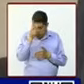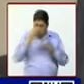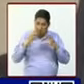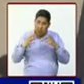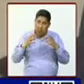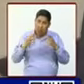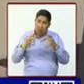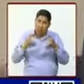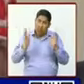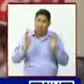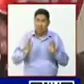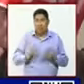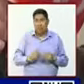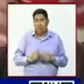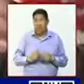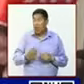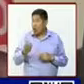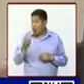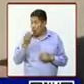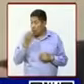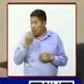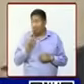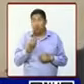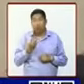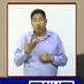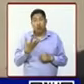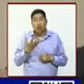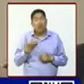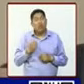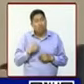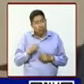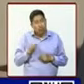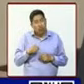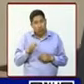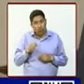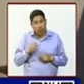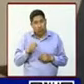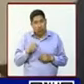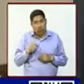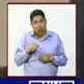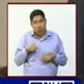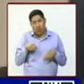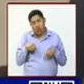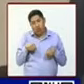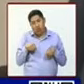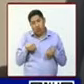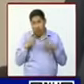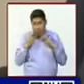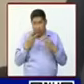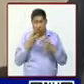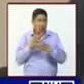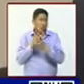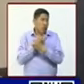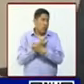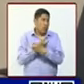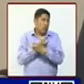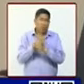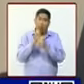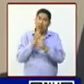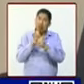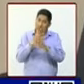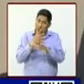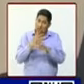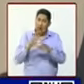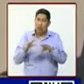espiedo. ¿Lo ha debido comer con mucho gusto? Sí, sí, se le deshuesa todo. Yo le he visto, ¿no? Más o menos, la abuela, ¿cómo